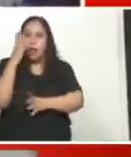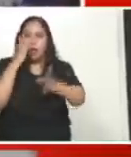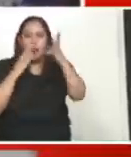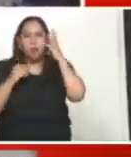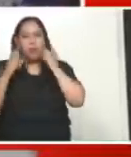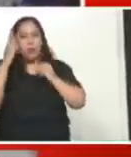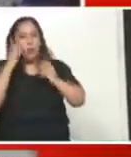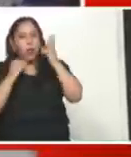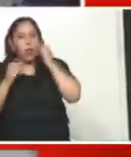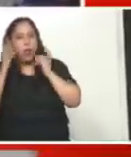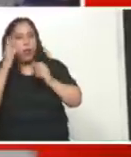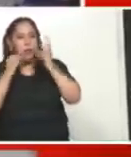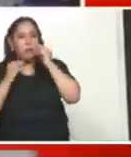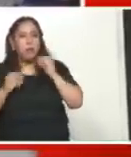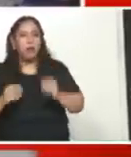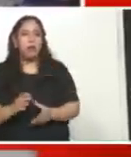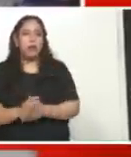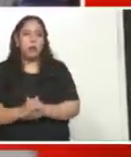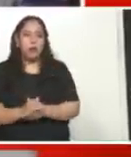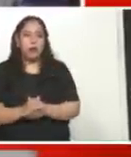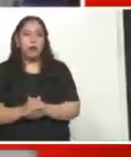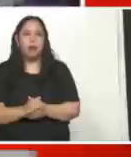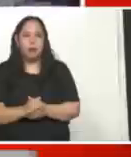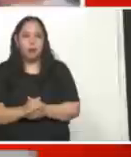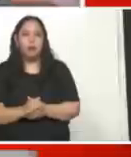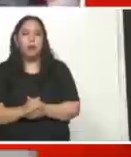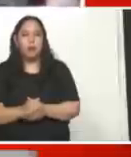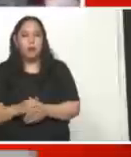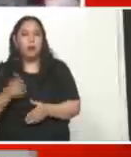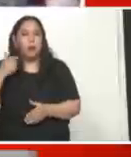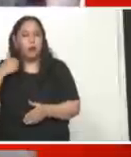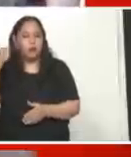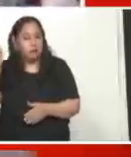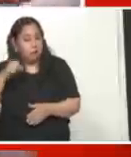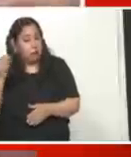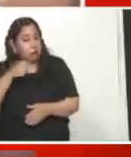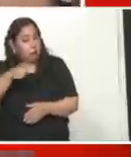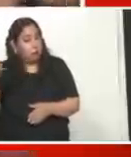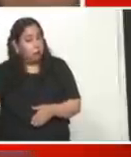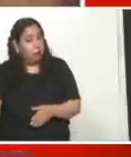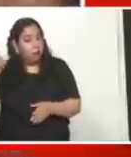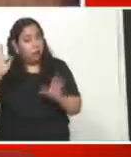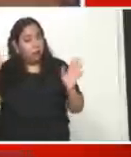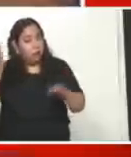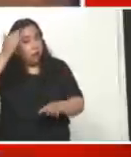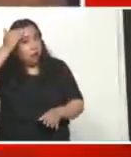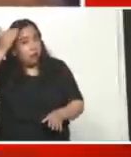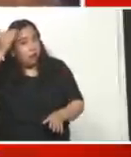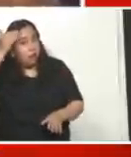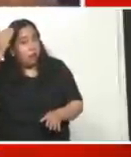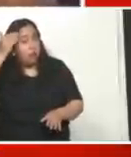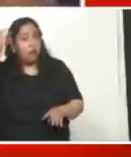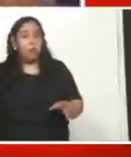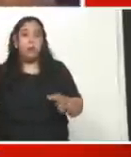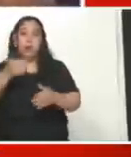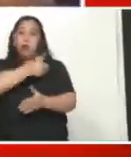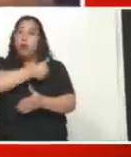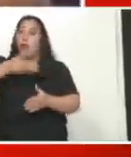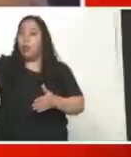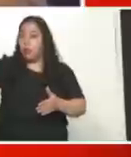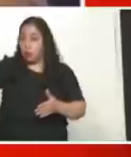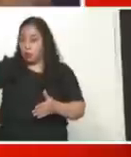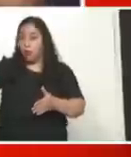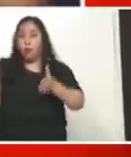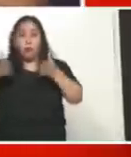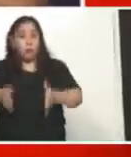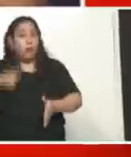ministro. Usted estuvo invitado, Pedro Barquero. Hablaba bien bonito, pero es lo que le digo, la presidenta está ratificando